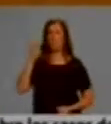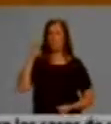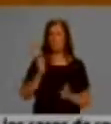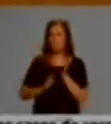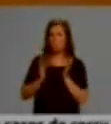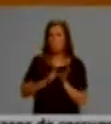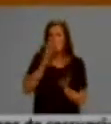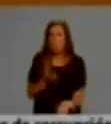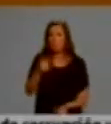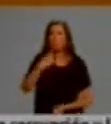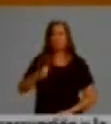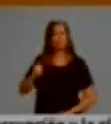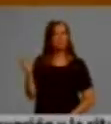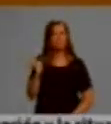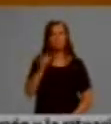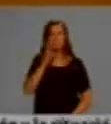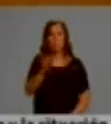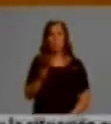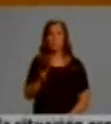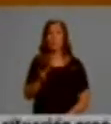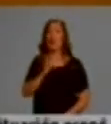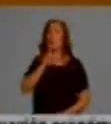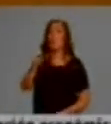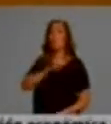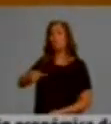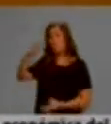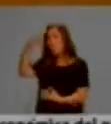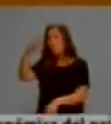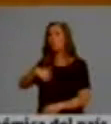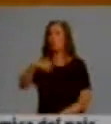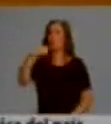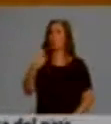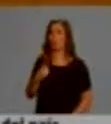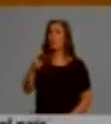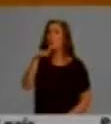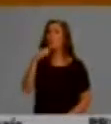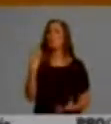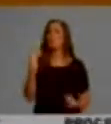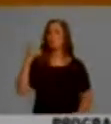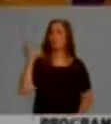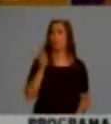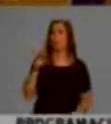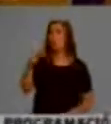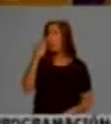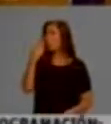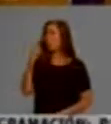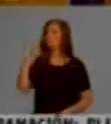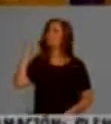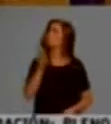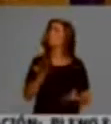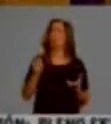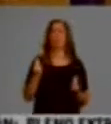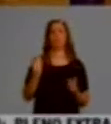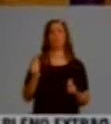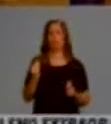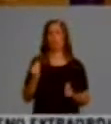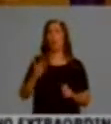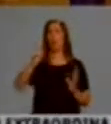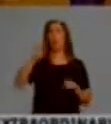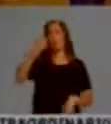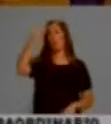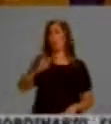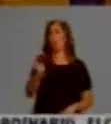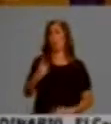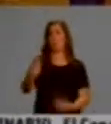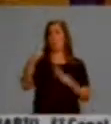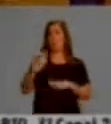a dar explicaciones aquí. Por si no es consciente, se lo diré yo. Mucho daño, señor Rajoy. Su actitud ha hecho mucho daño a la credibilidad de